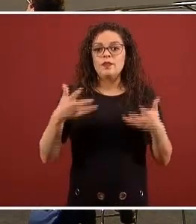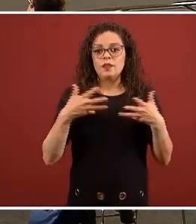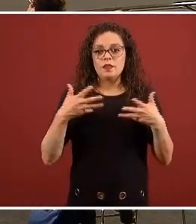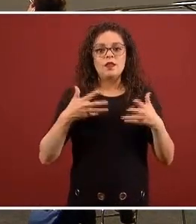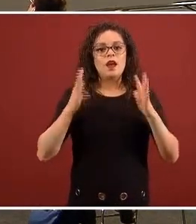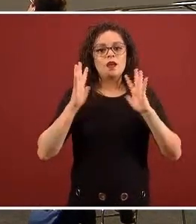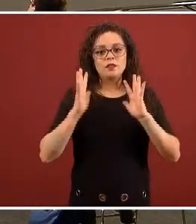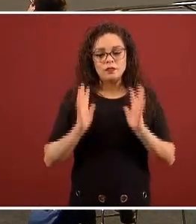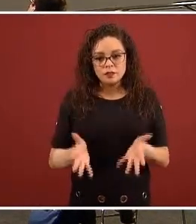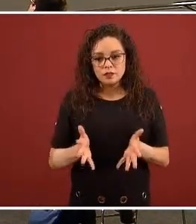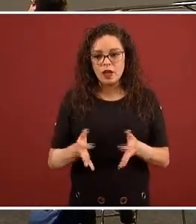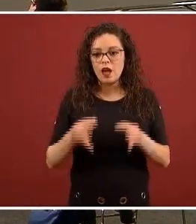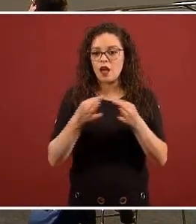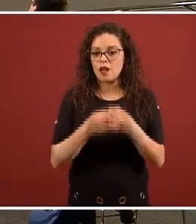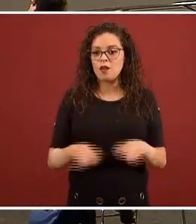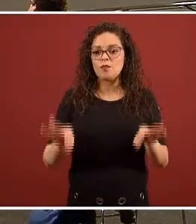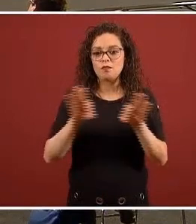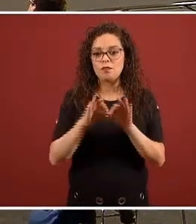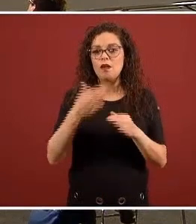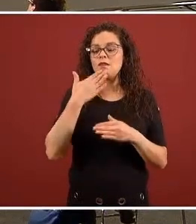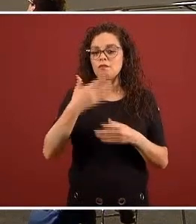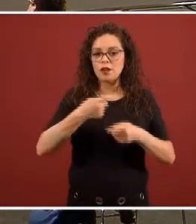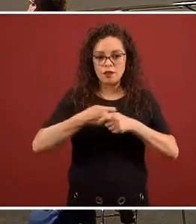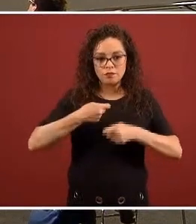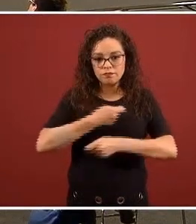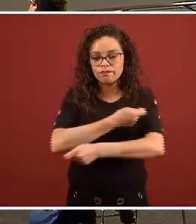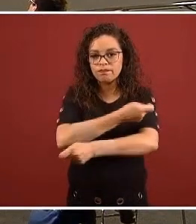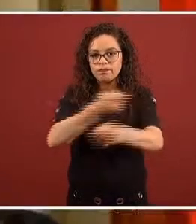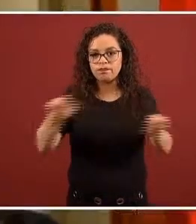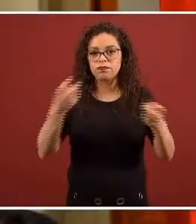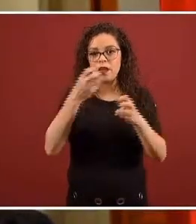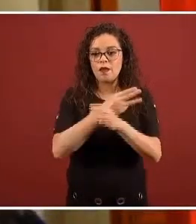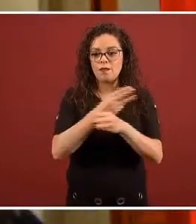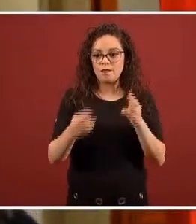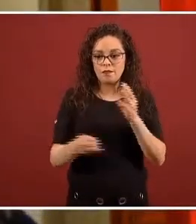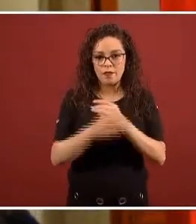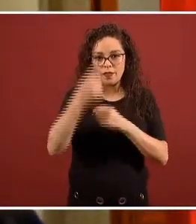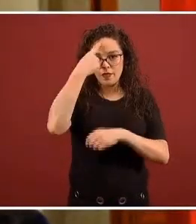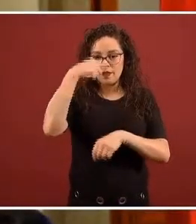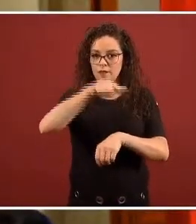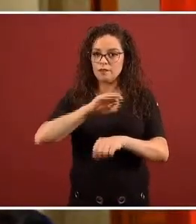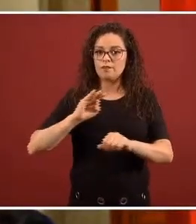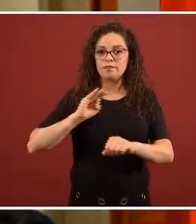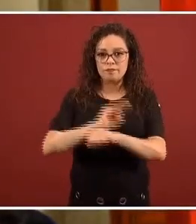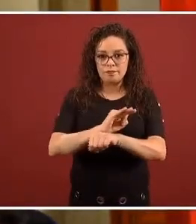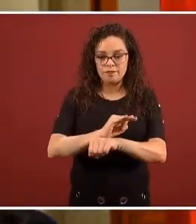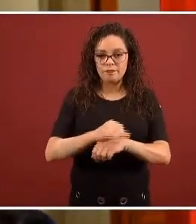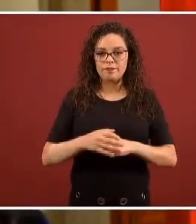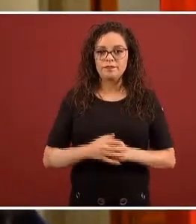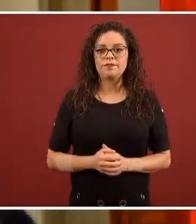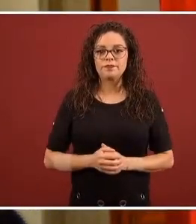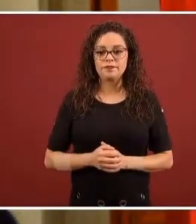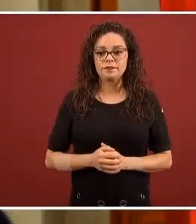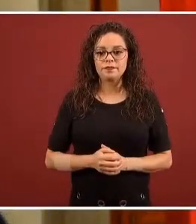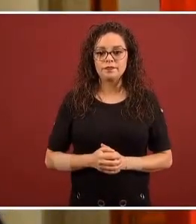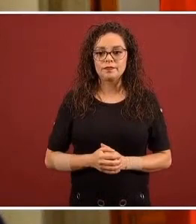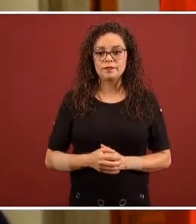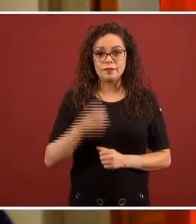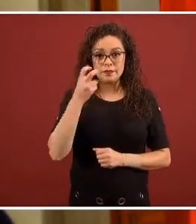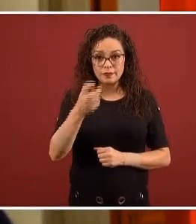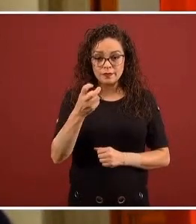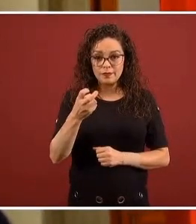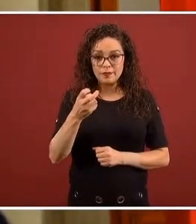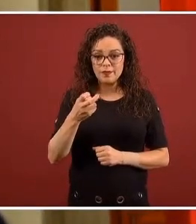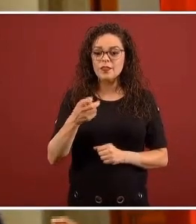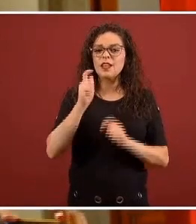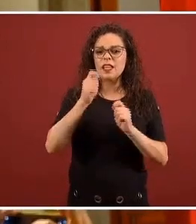despliegue logístico muy importante para distribuir todo este equipo de protección personal. Detrás de toda esta logística hay muchas manos,